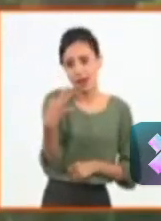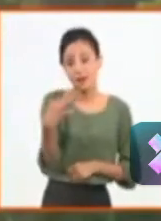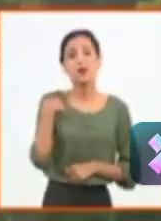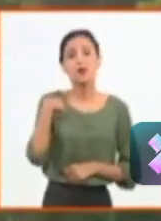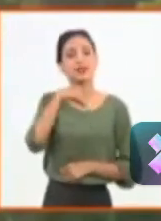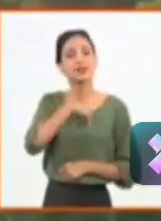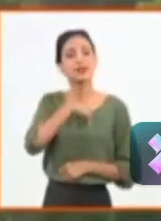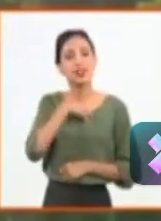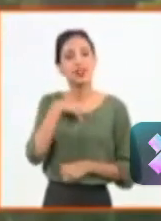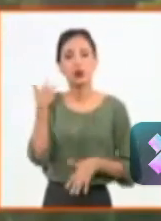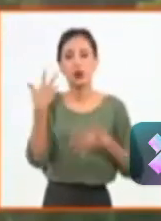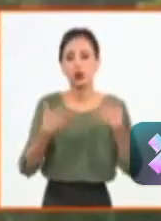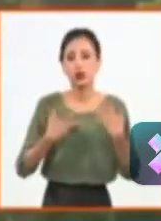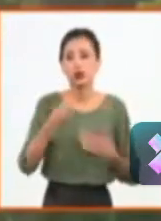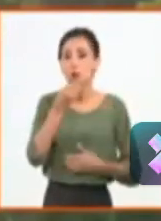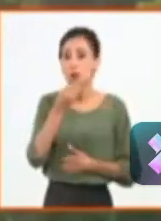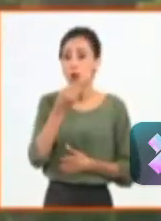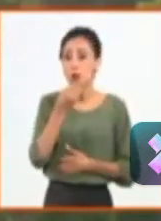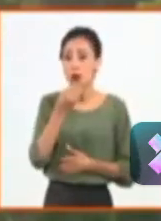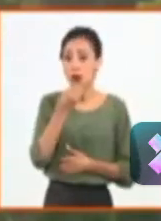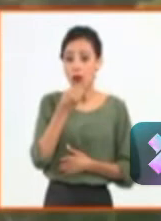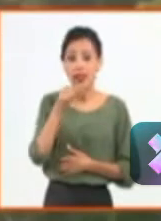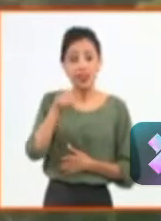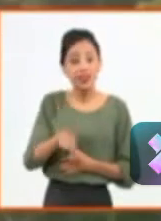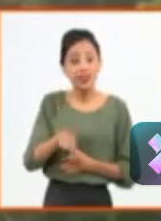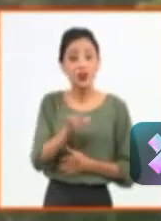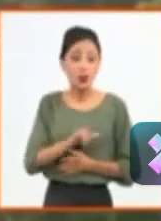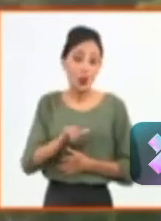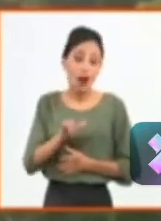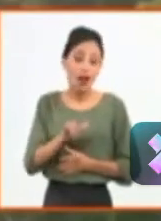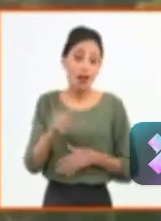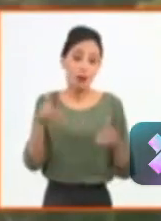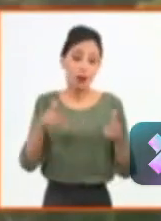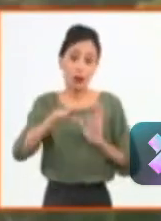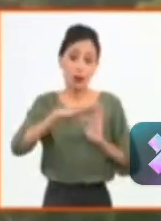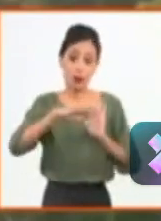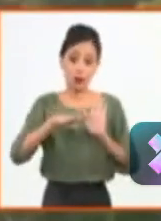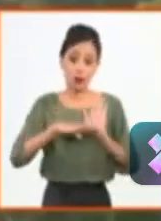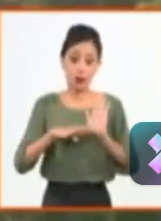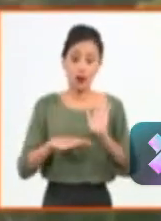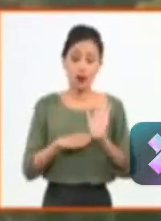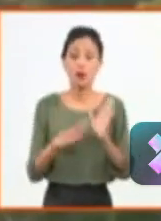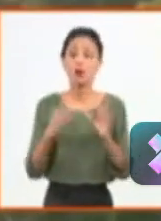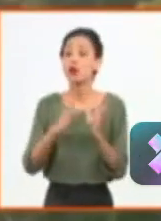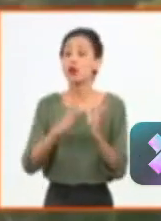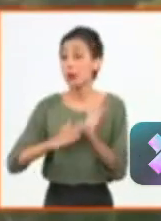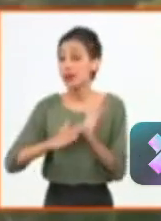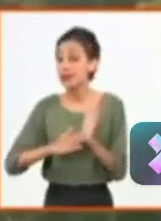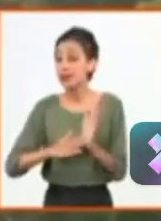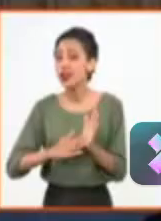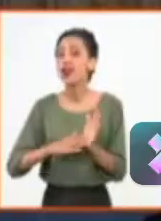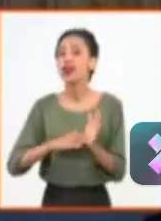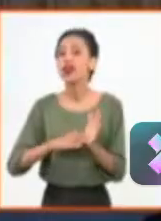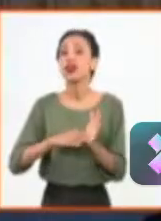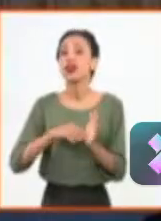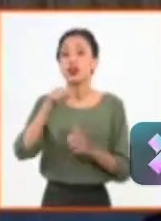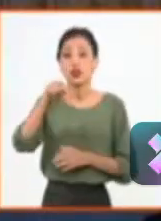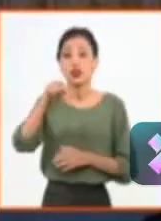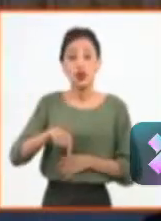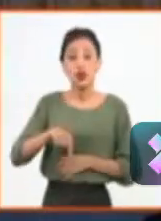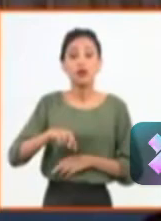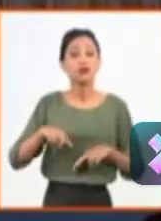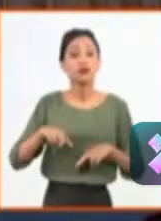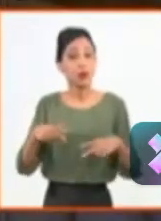ser parte de esta serie Rostros, sobre todo después de varios meses haber regresado a la tierra que me vio